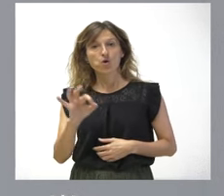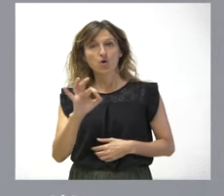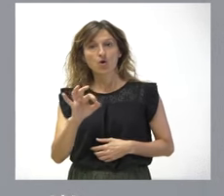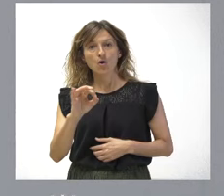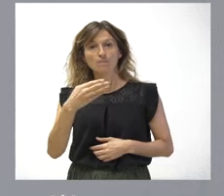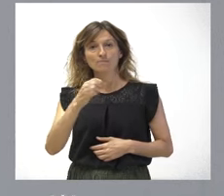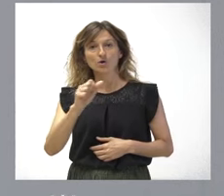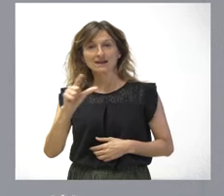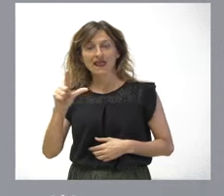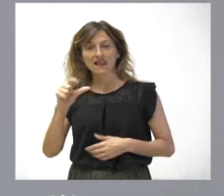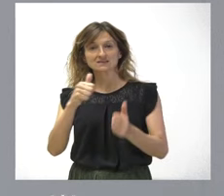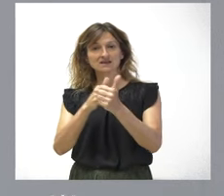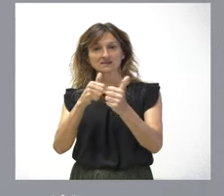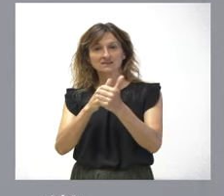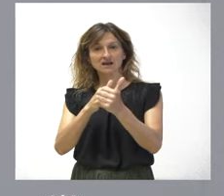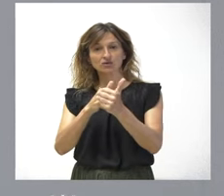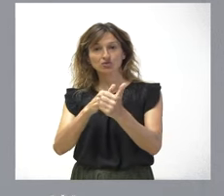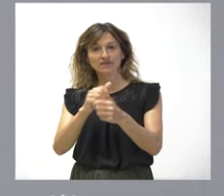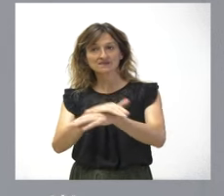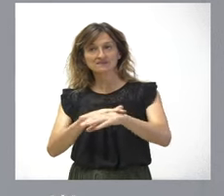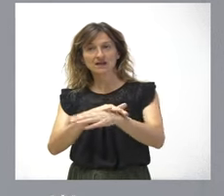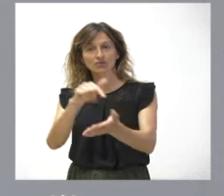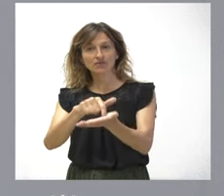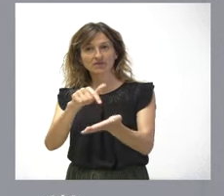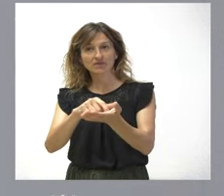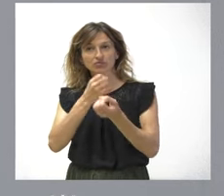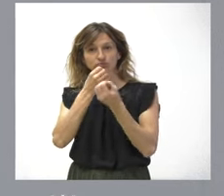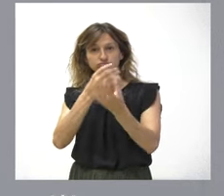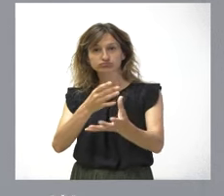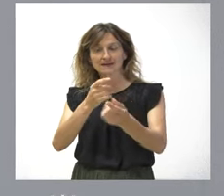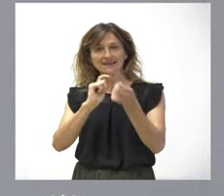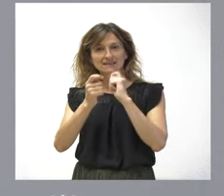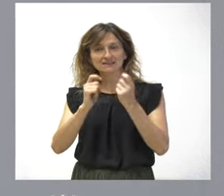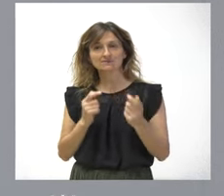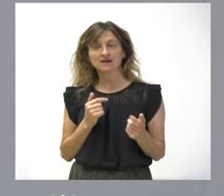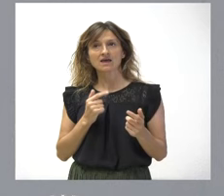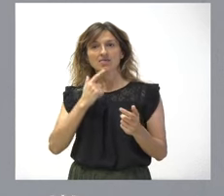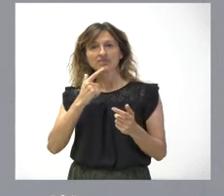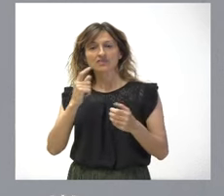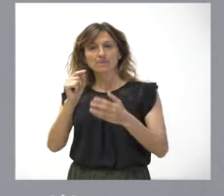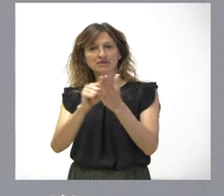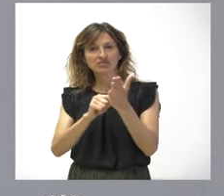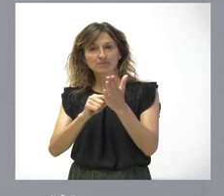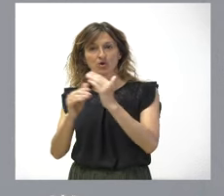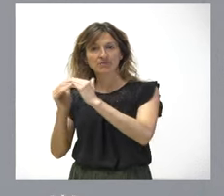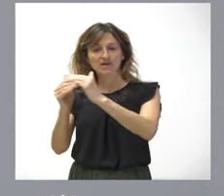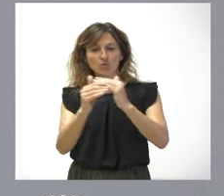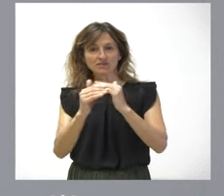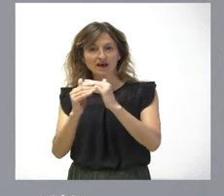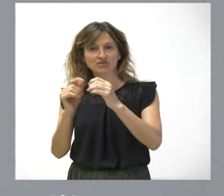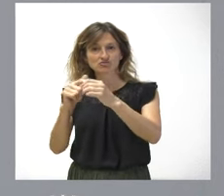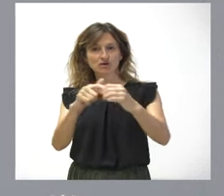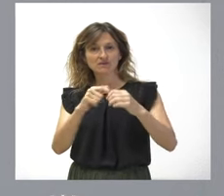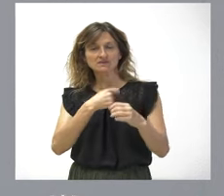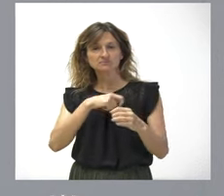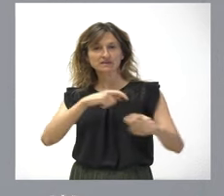borrel que fue secretario de estado de Hacienda que ha manifestado claramente en una entrevista que esto rompe claramente el principio de igualdad y solidaridad entre los